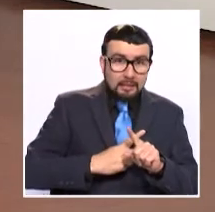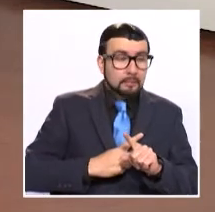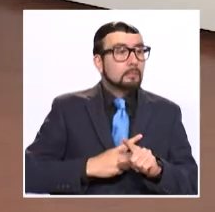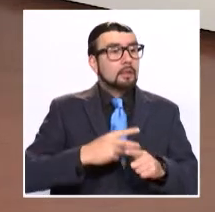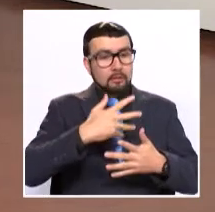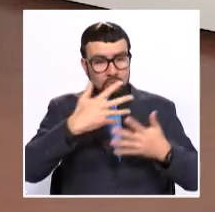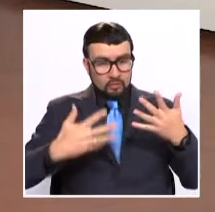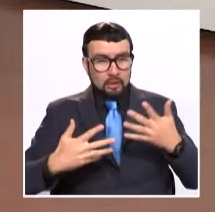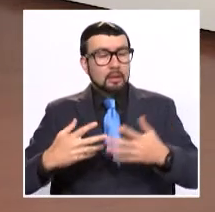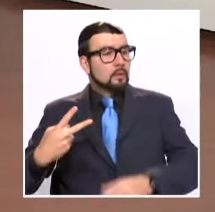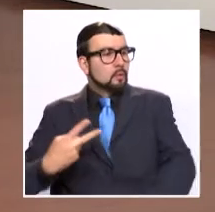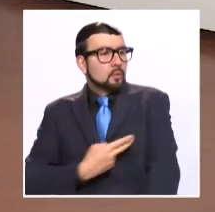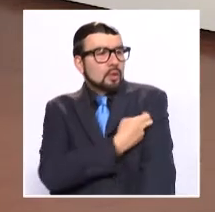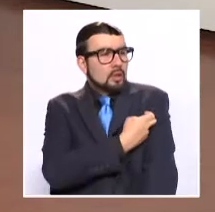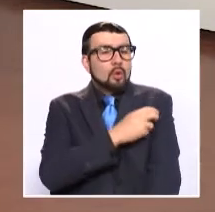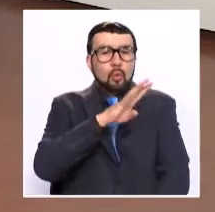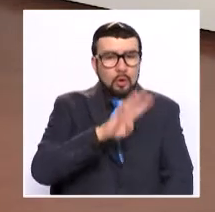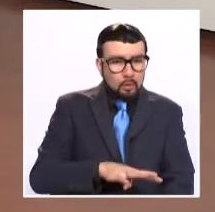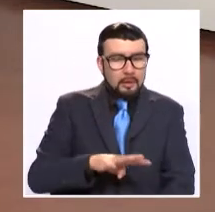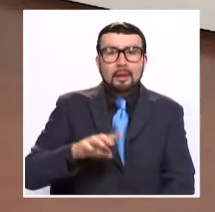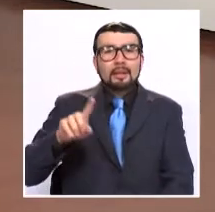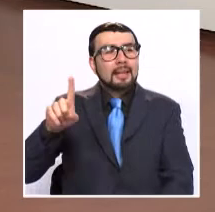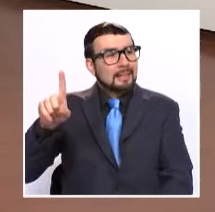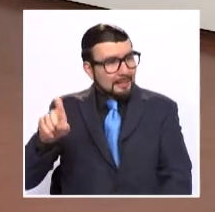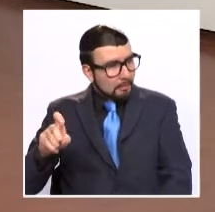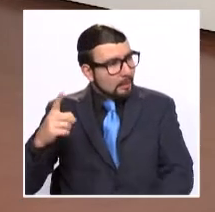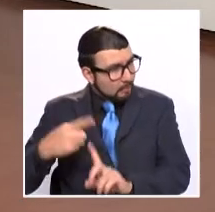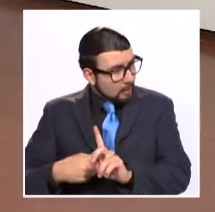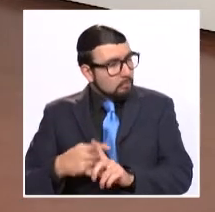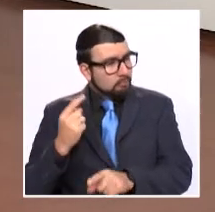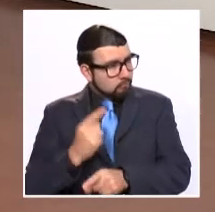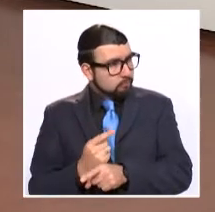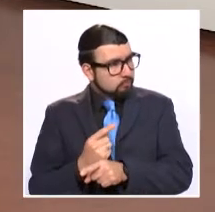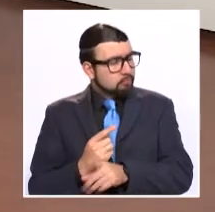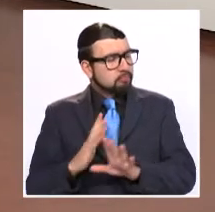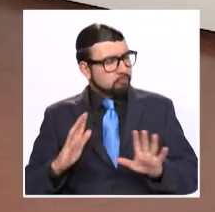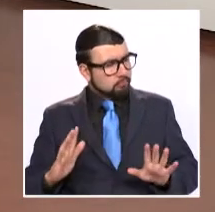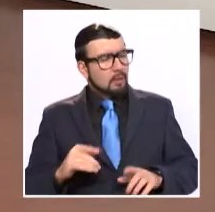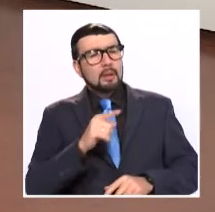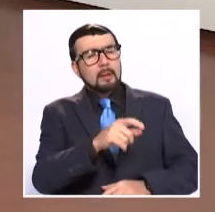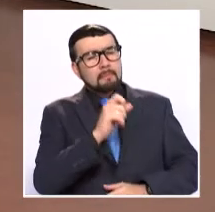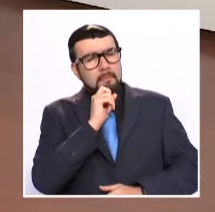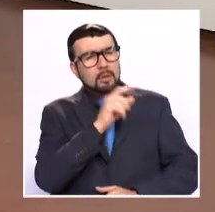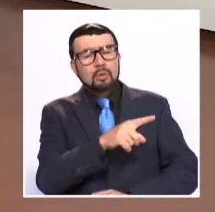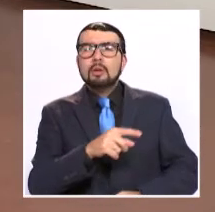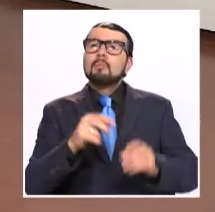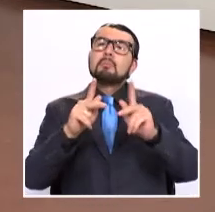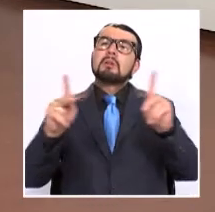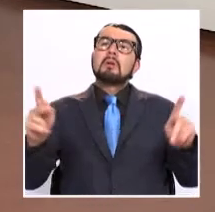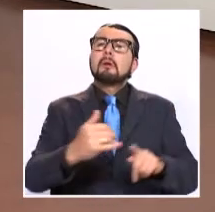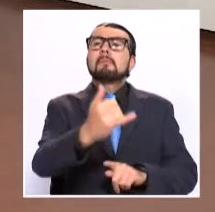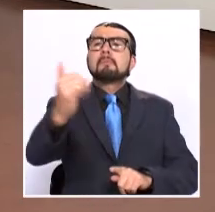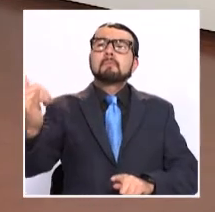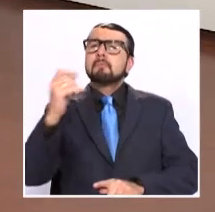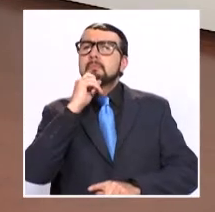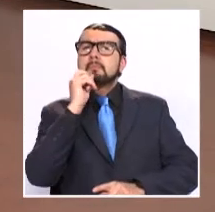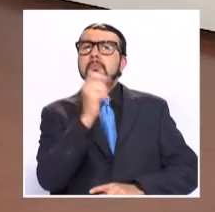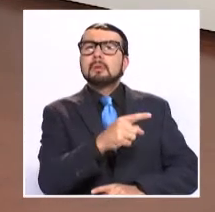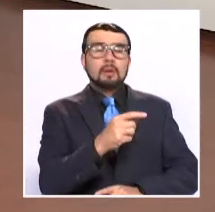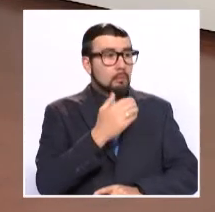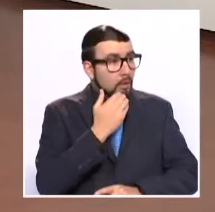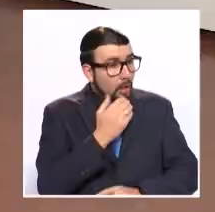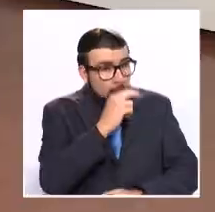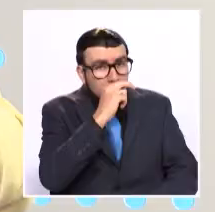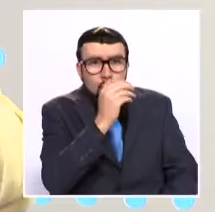repite a los 4 y a los 6. Pentavalente, sí. Doctor Jorge Iván, se preguntarán muchos televidentes, y aplicarle al niño,